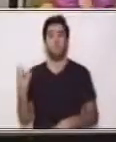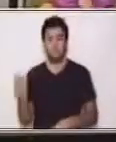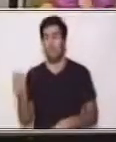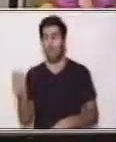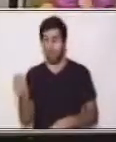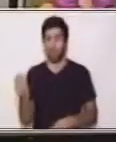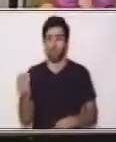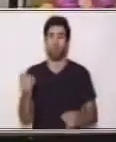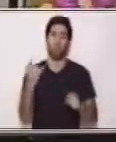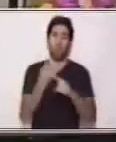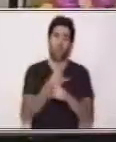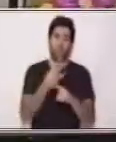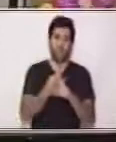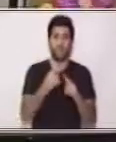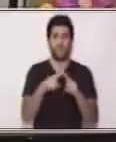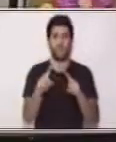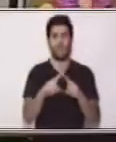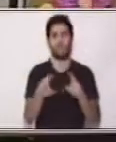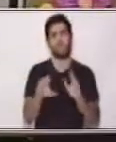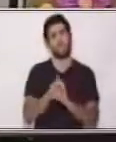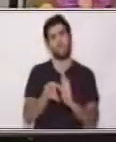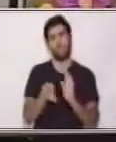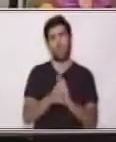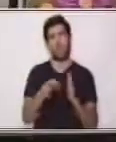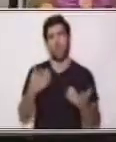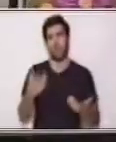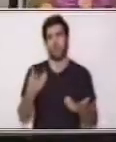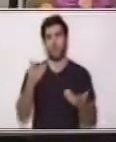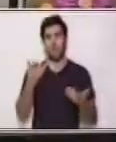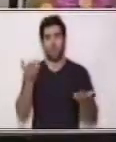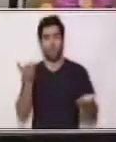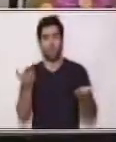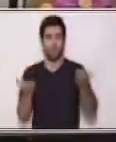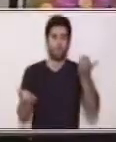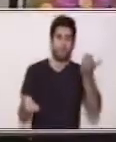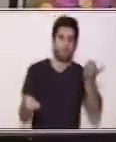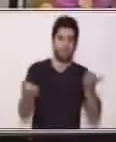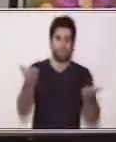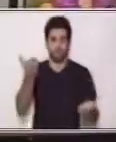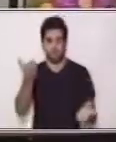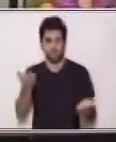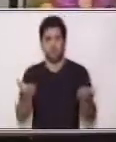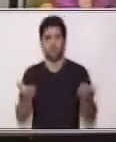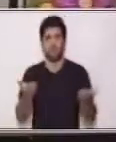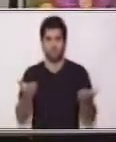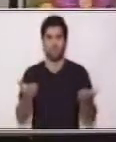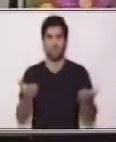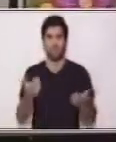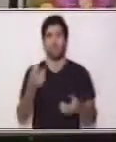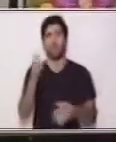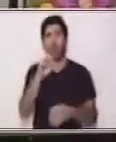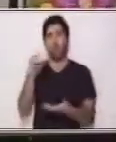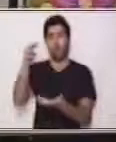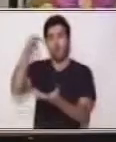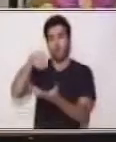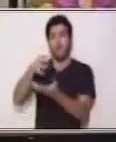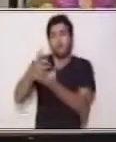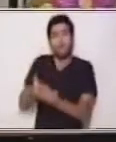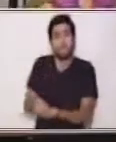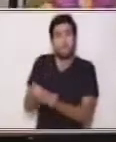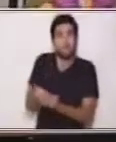diferentes instrumentos, como por ejemplo la balanza o la pesa. ¿Ya observaste? Muy